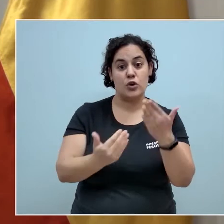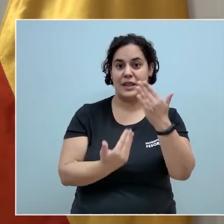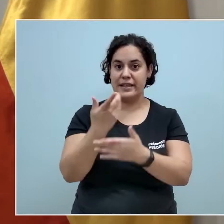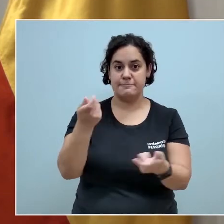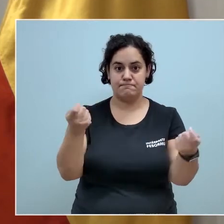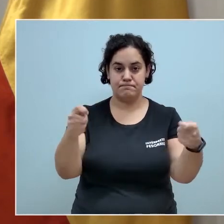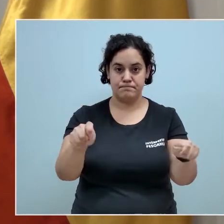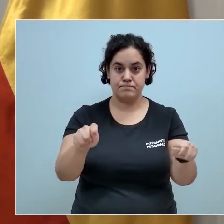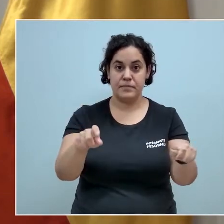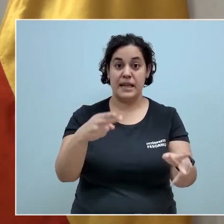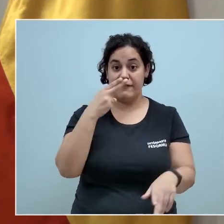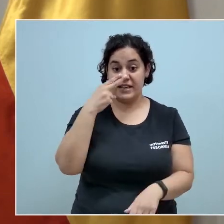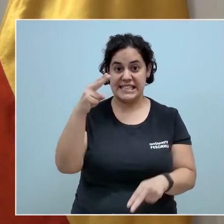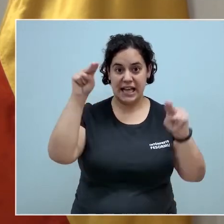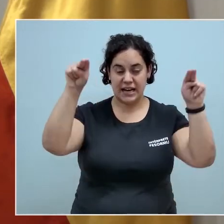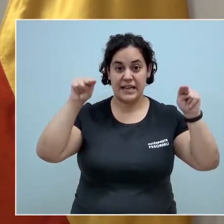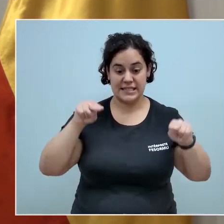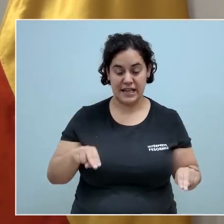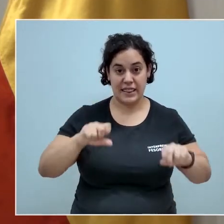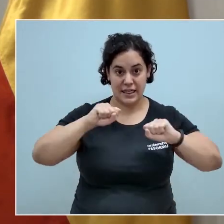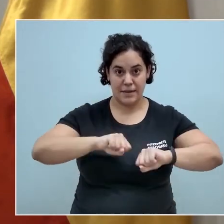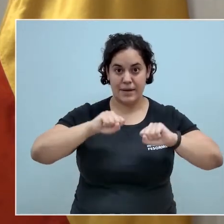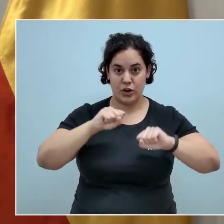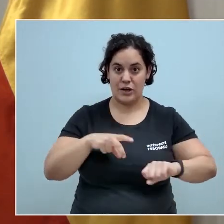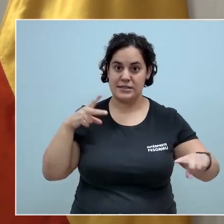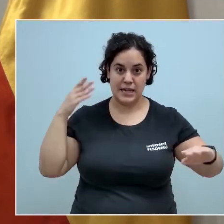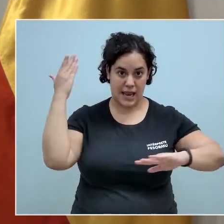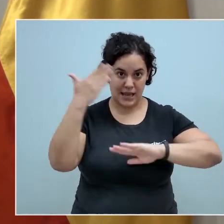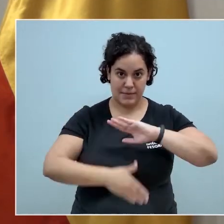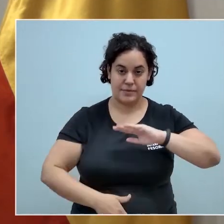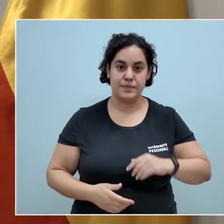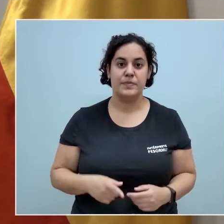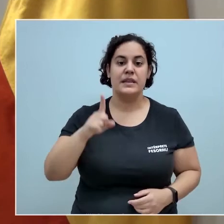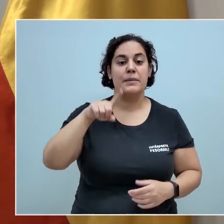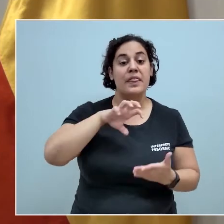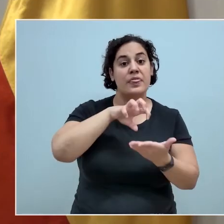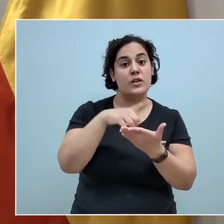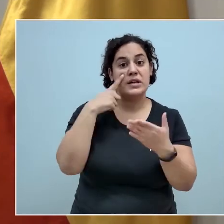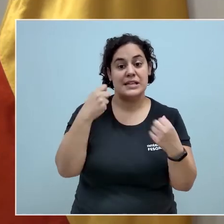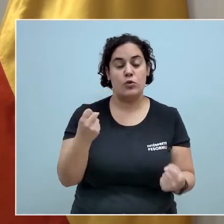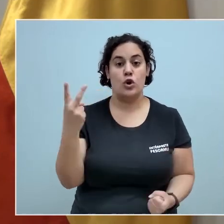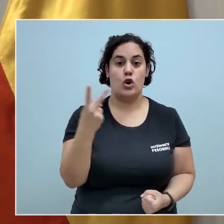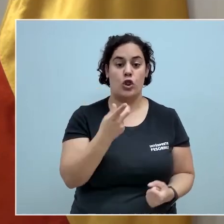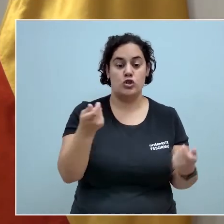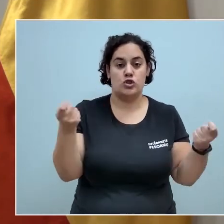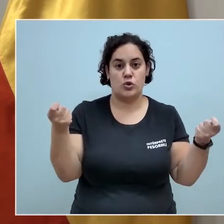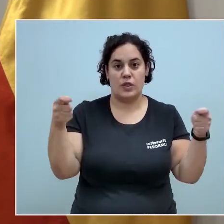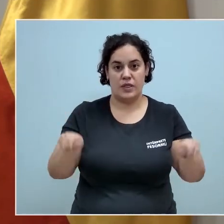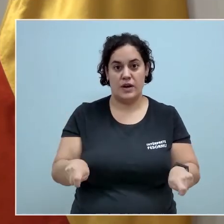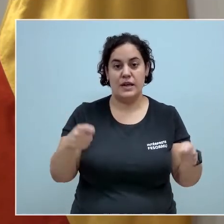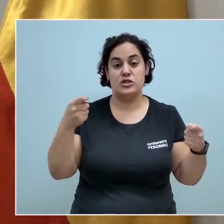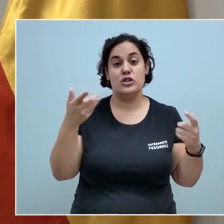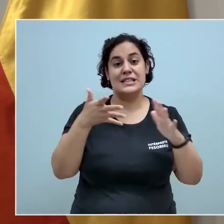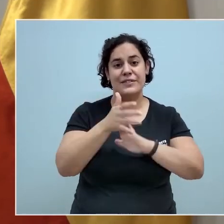y restringidas las visitas a las residencias de mayores. Del mismo modo, se han cerrado los 2 centros de salud en código rojo, lo que significa